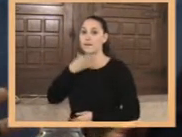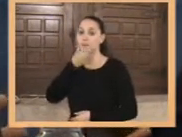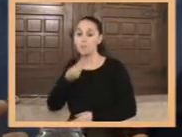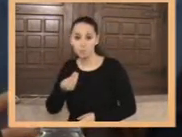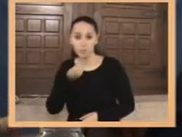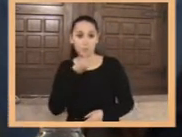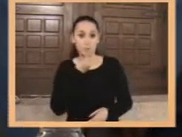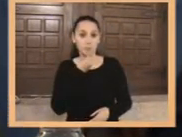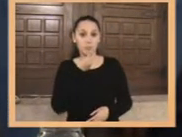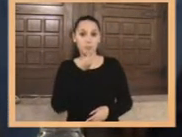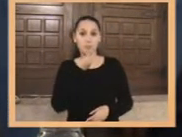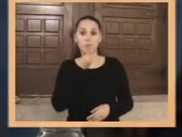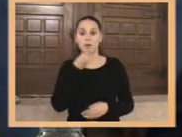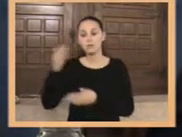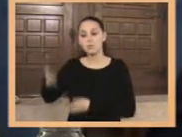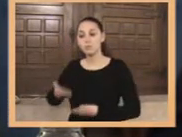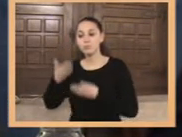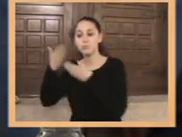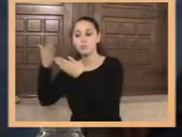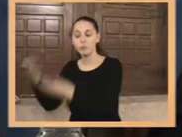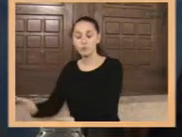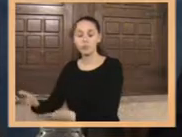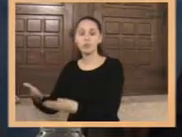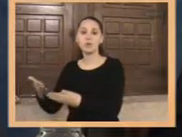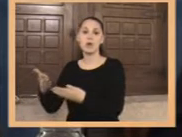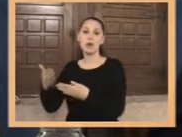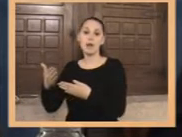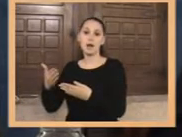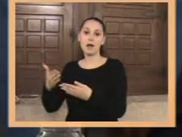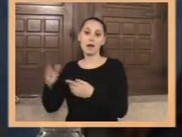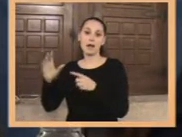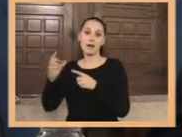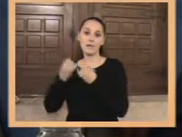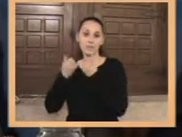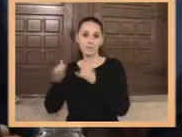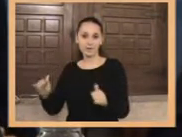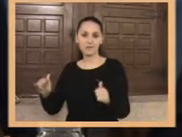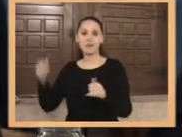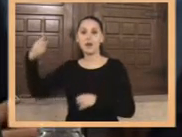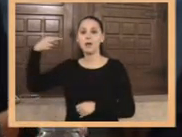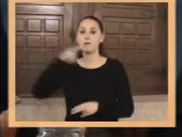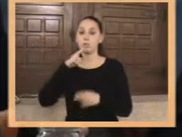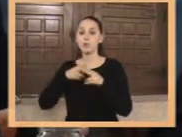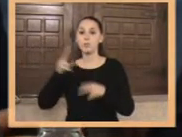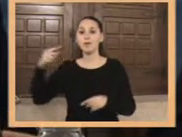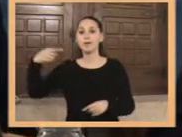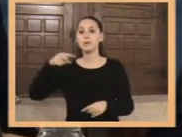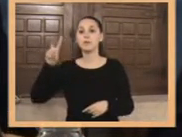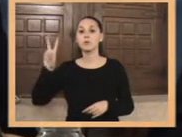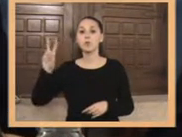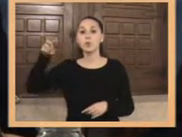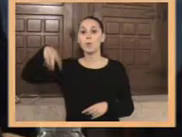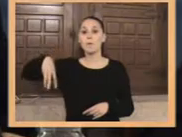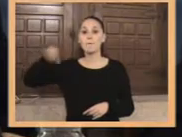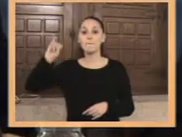sino muchas cuestiones a las que nos habíamos comprometido con ellos para poder realizar esa actividad que se está convirtiendo cada día